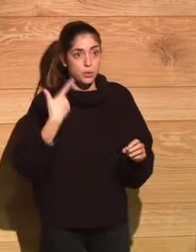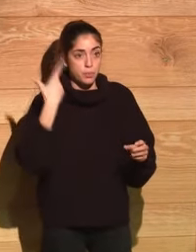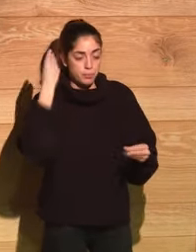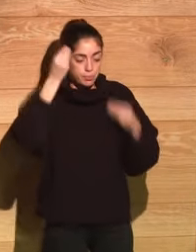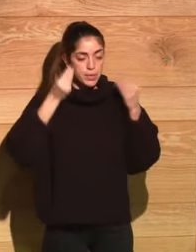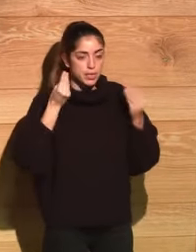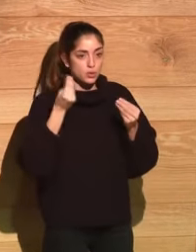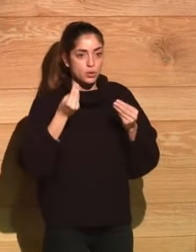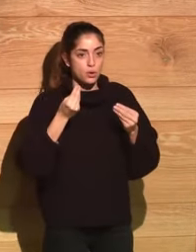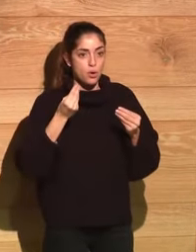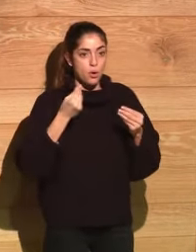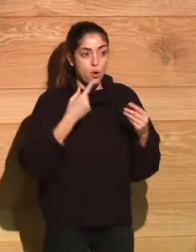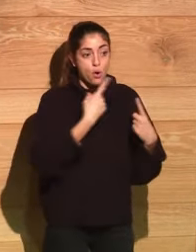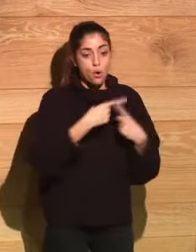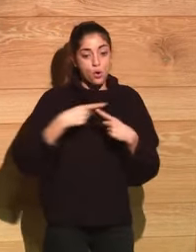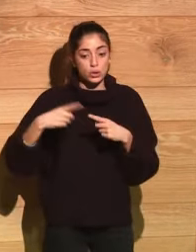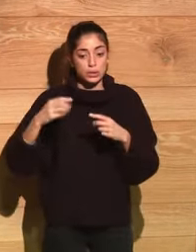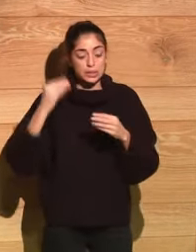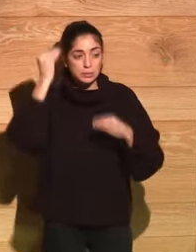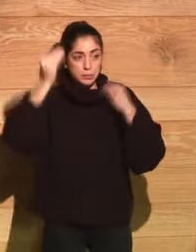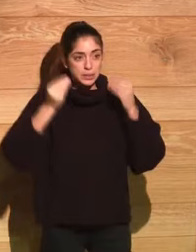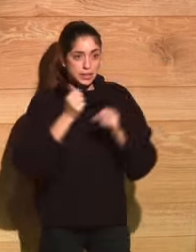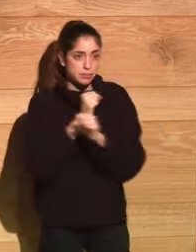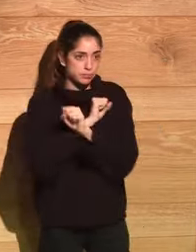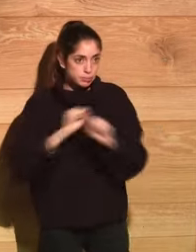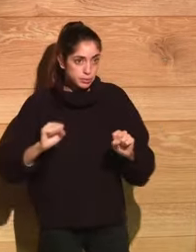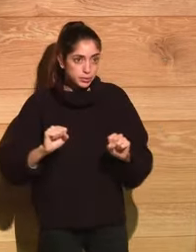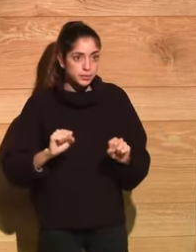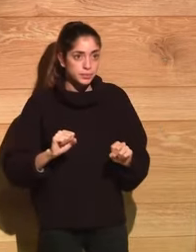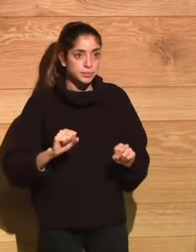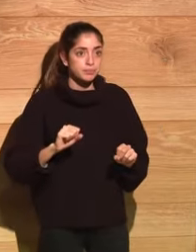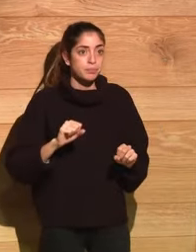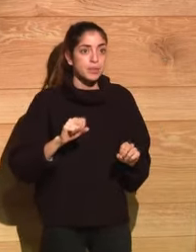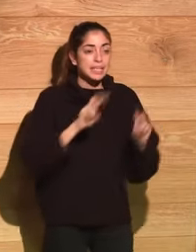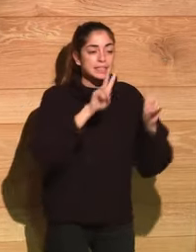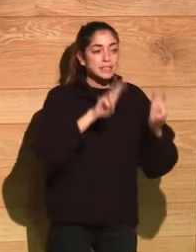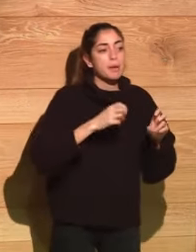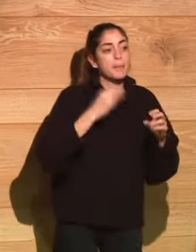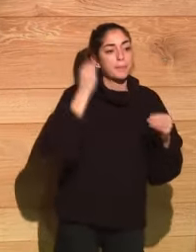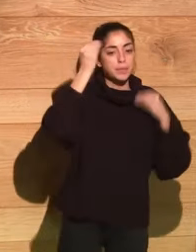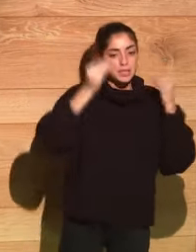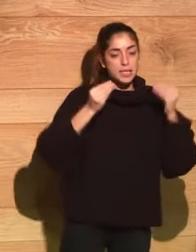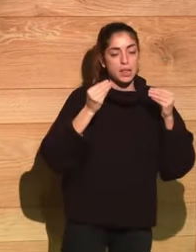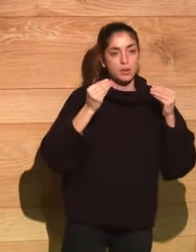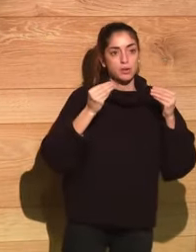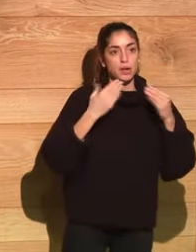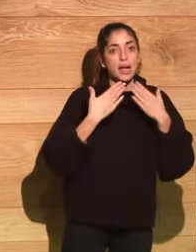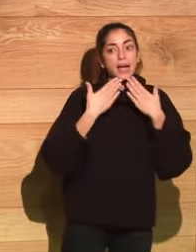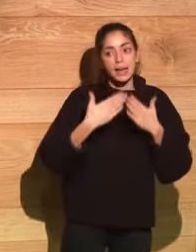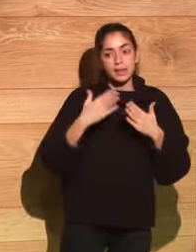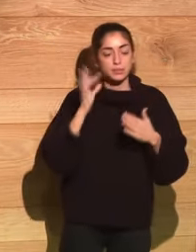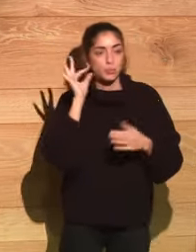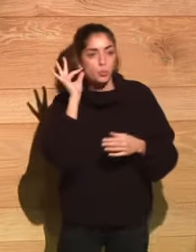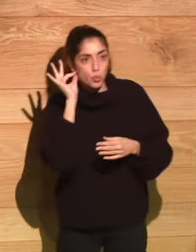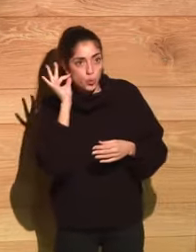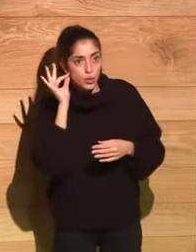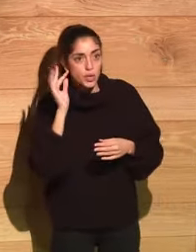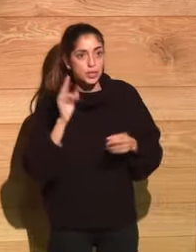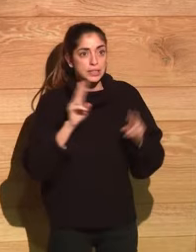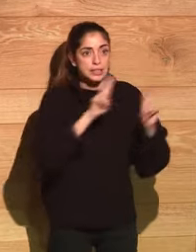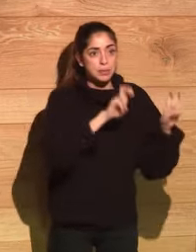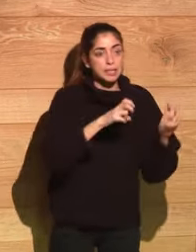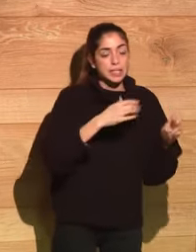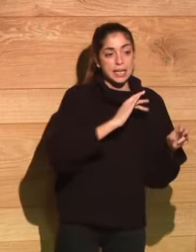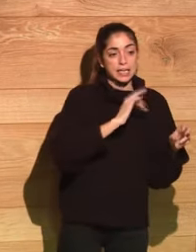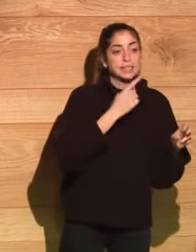sido un tema muy pensado por las mujeres y muy asociado a esos temas, el deseo, el